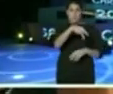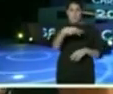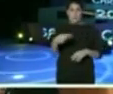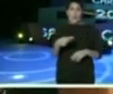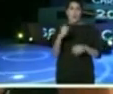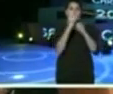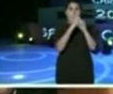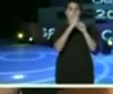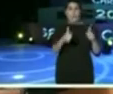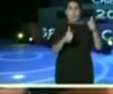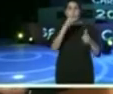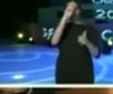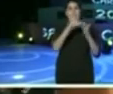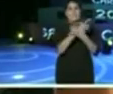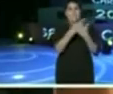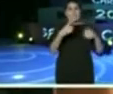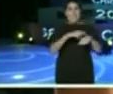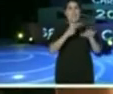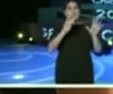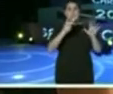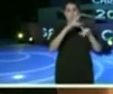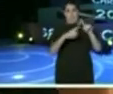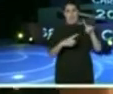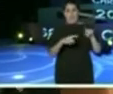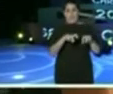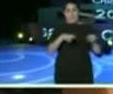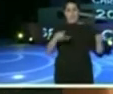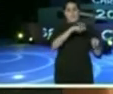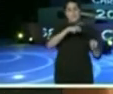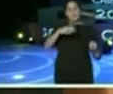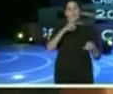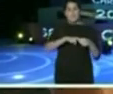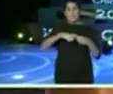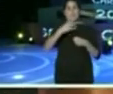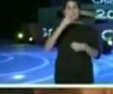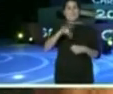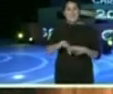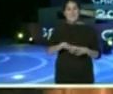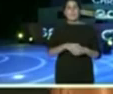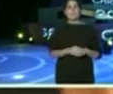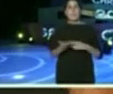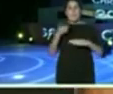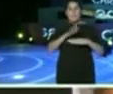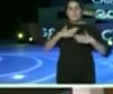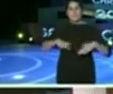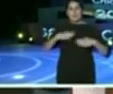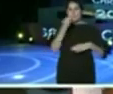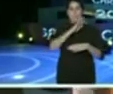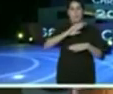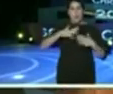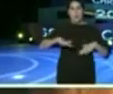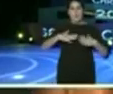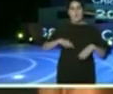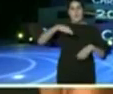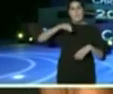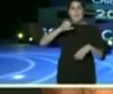2016 a las 20:30 horas, compuesto por las siguientes personas. En la modalidad de presentación al mejor disfraz, Mario Muñiz